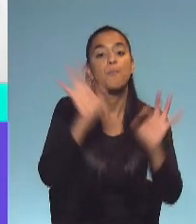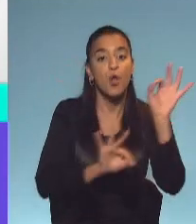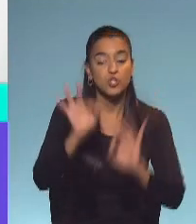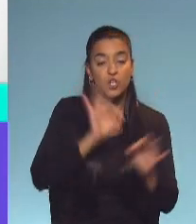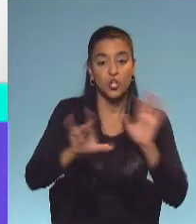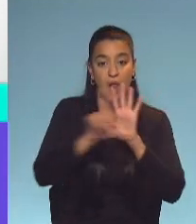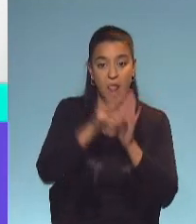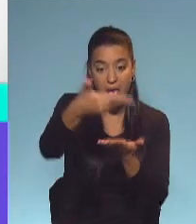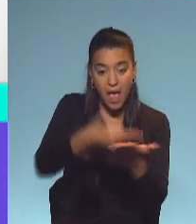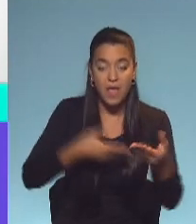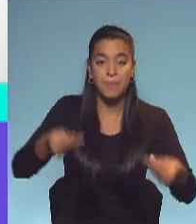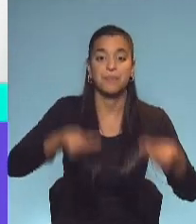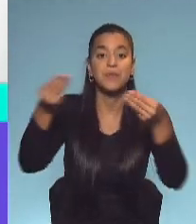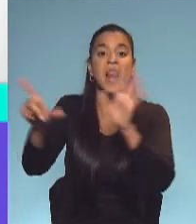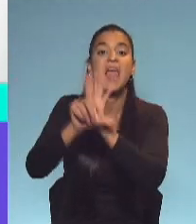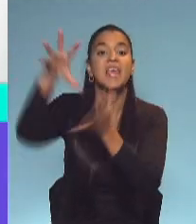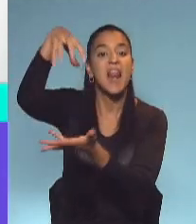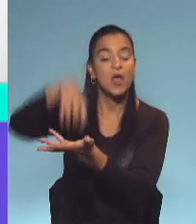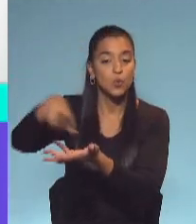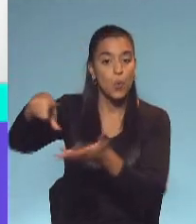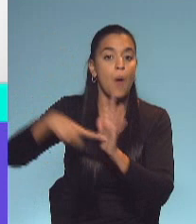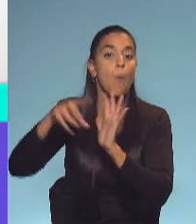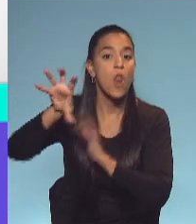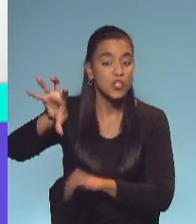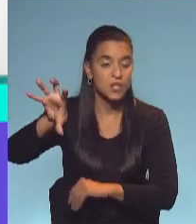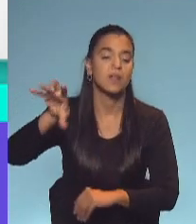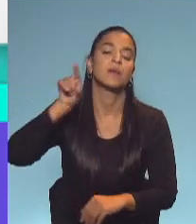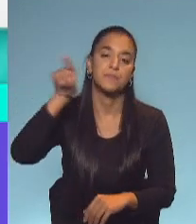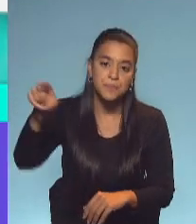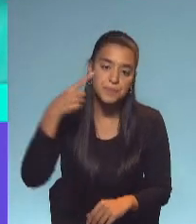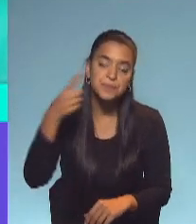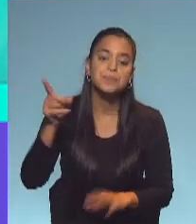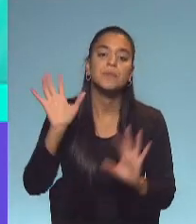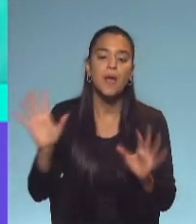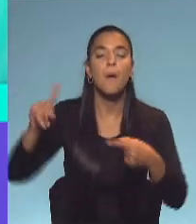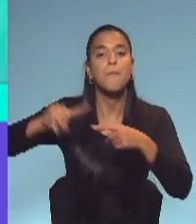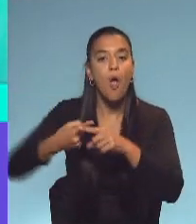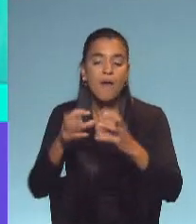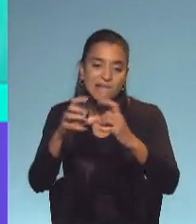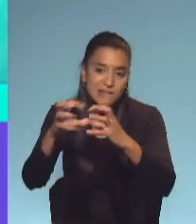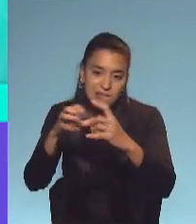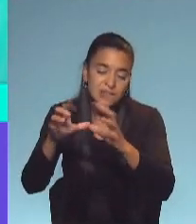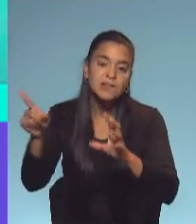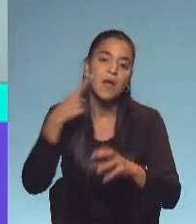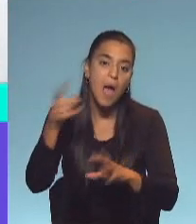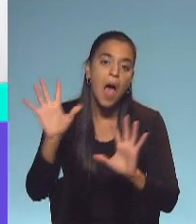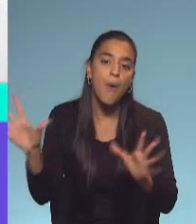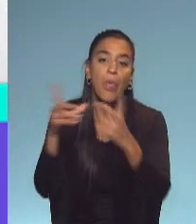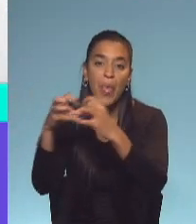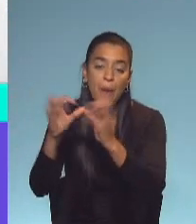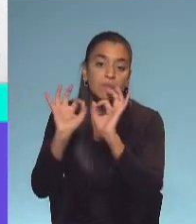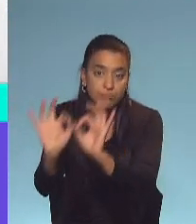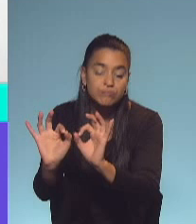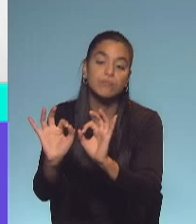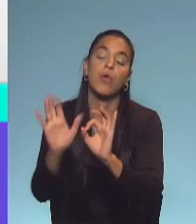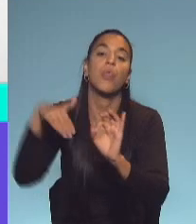ley a la legislatura de Buenos Aires, de la provincia de Buenos Aires. Las representaciones políticas lo van a, en todo caso, debatir y en